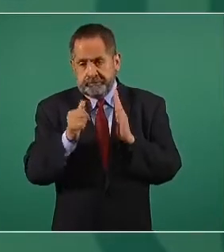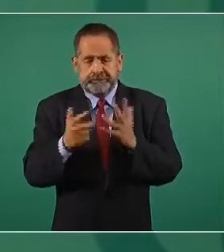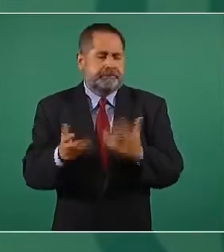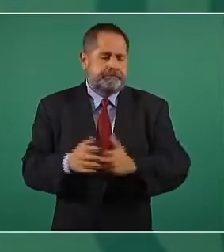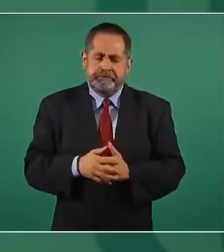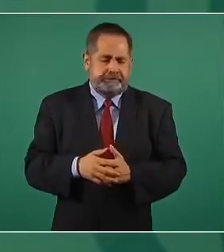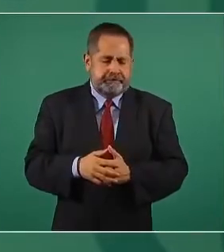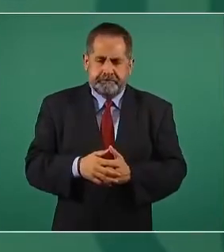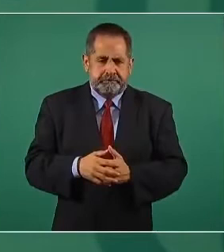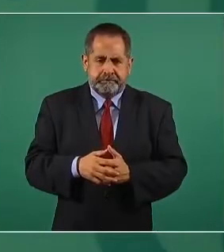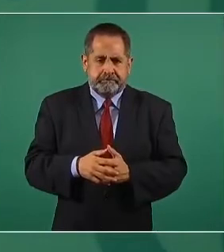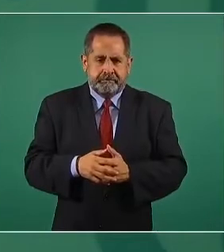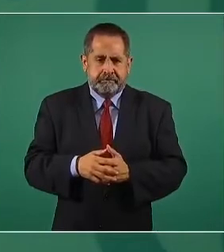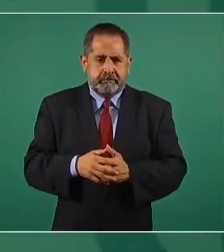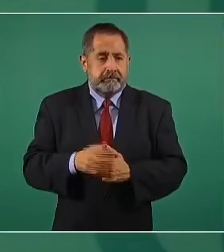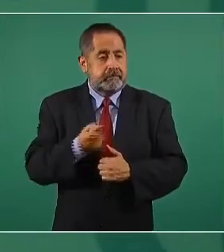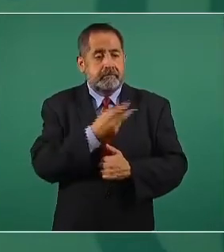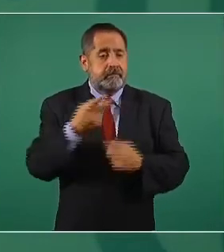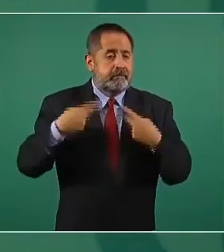no se resisten